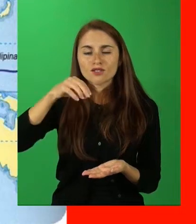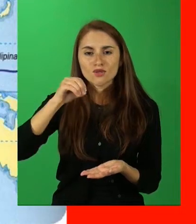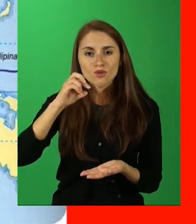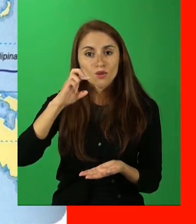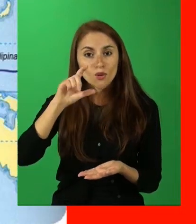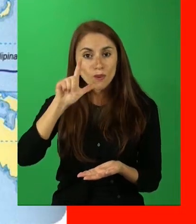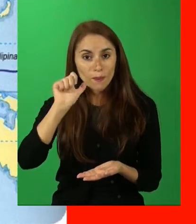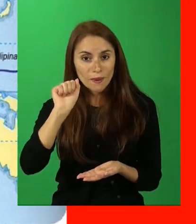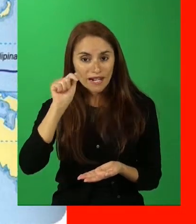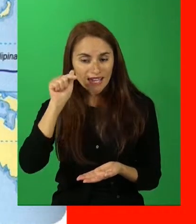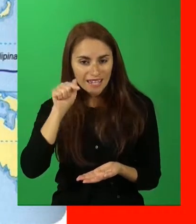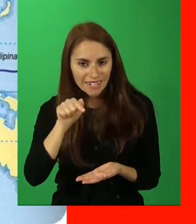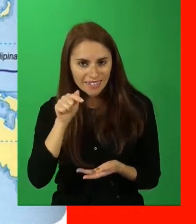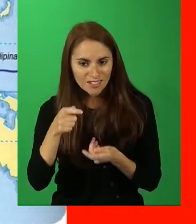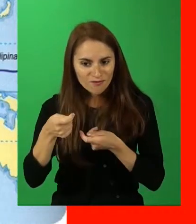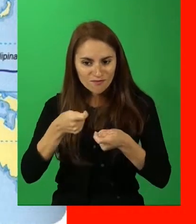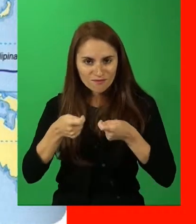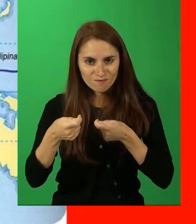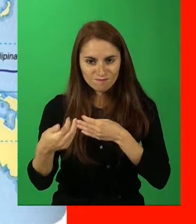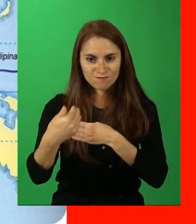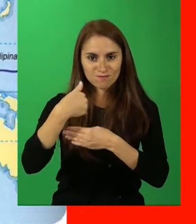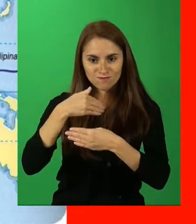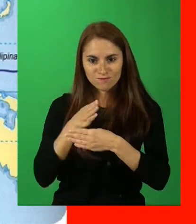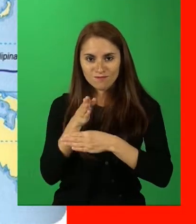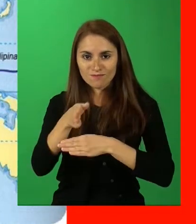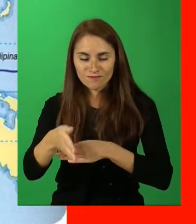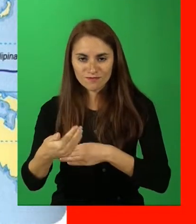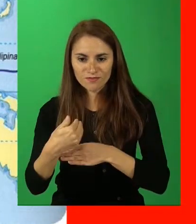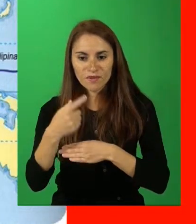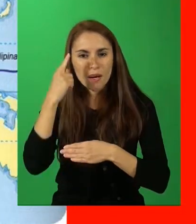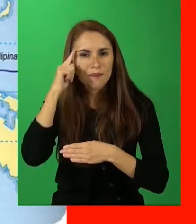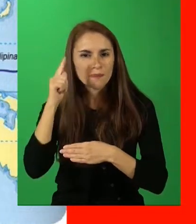Pero esta ciudad había sido ocupada